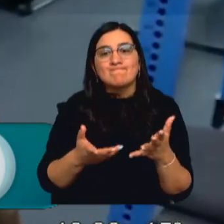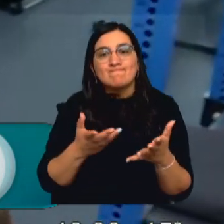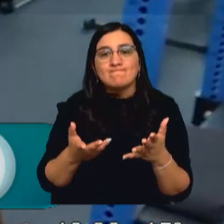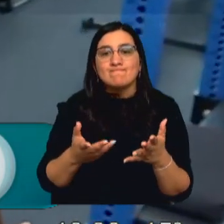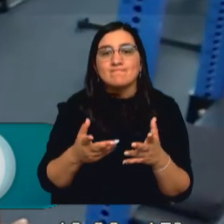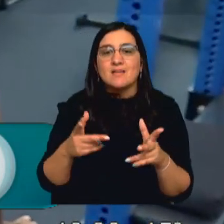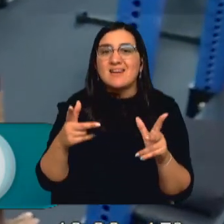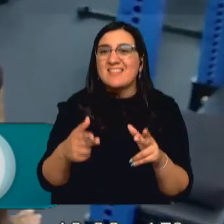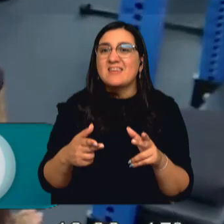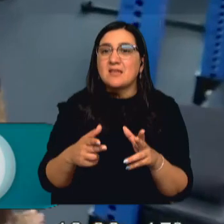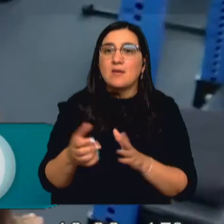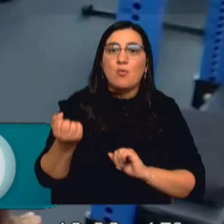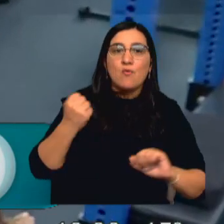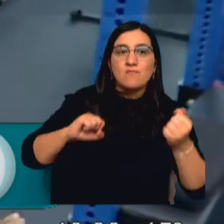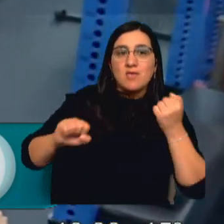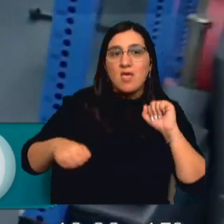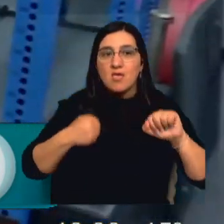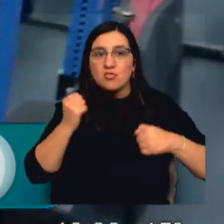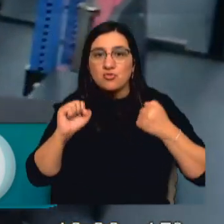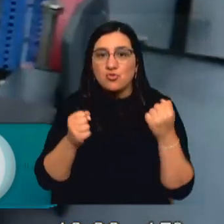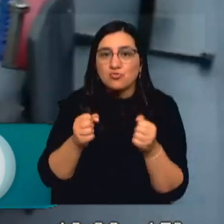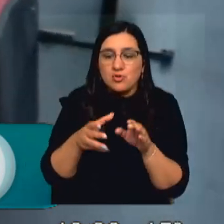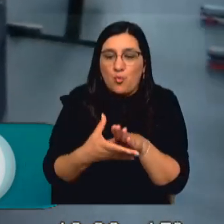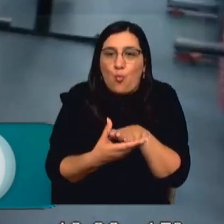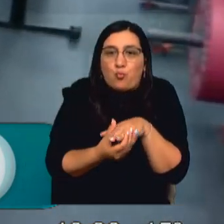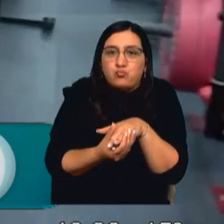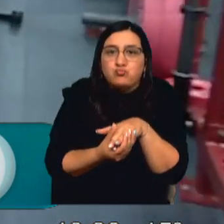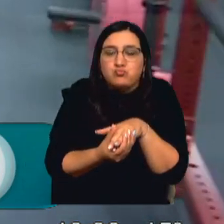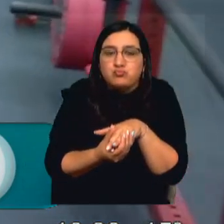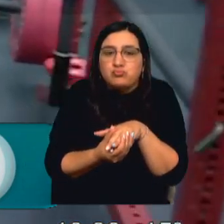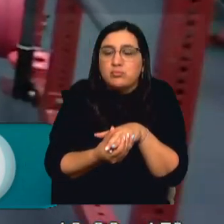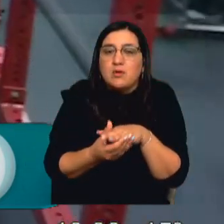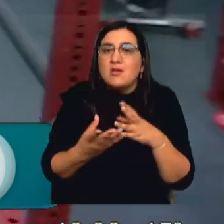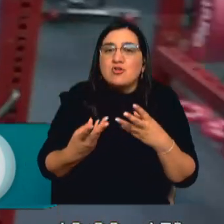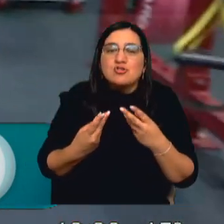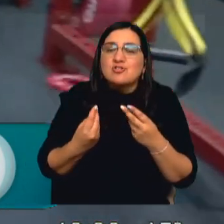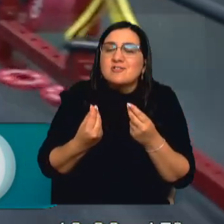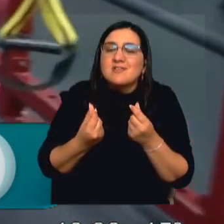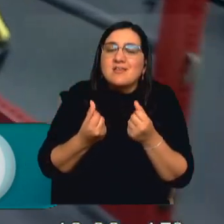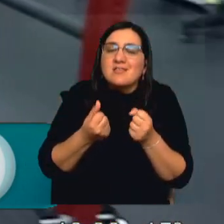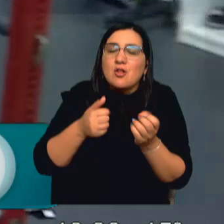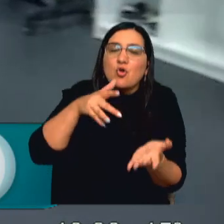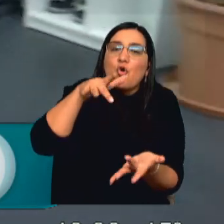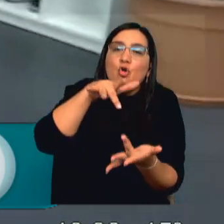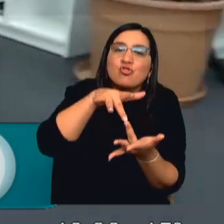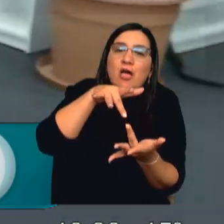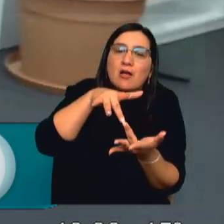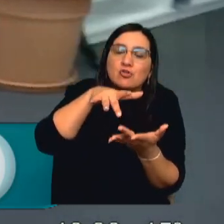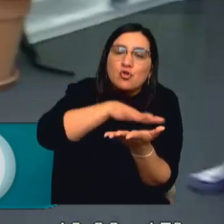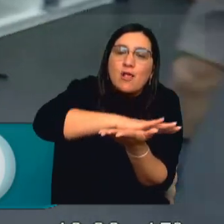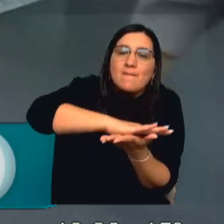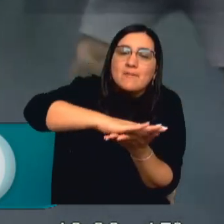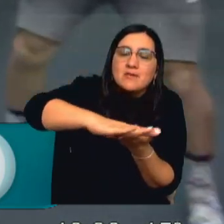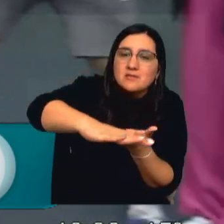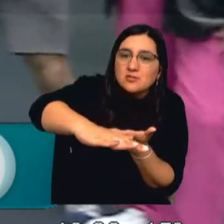te restringe el movimiento del pie, te agrupa los dedos, te inhibe de sentir el piso